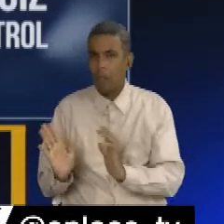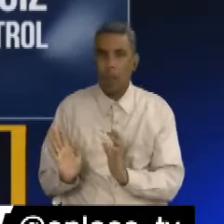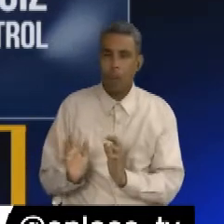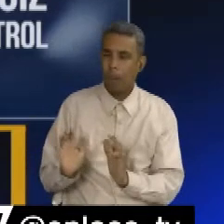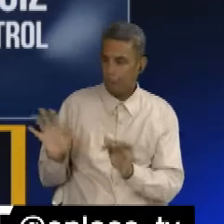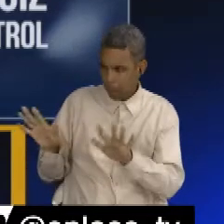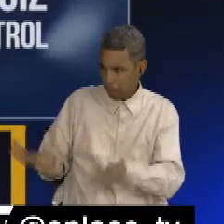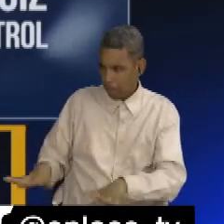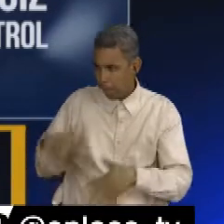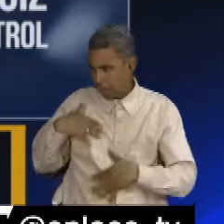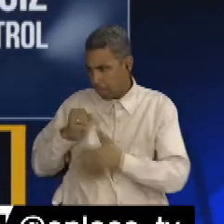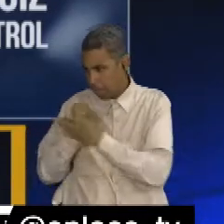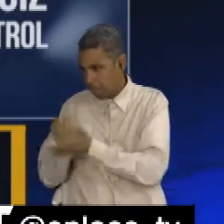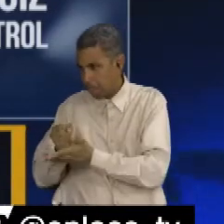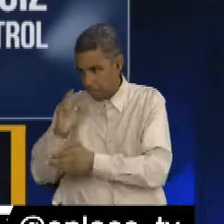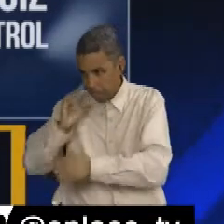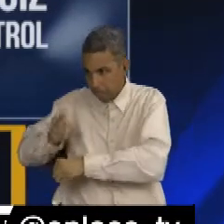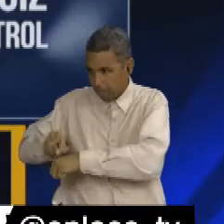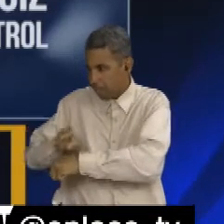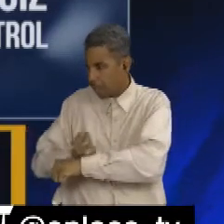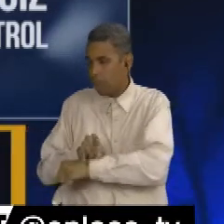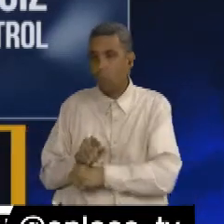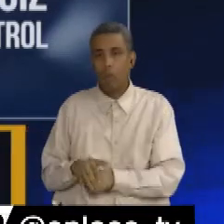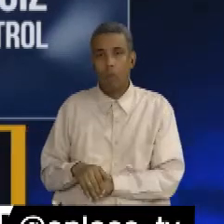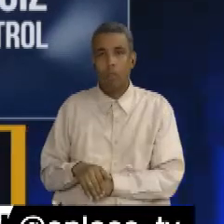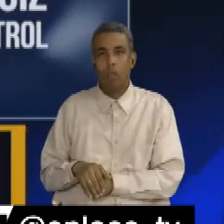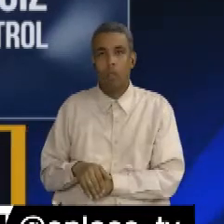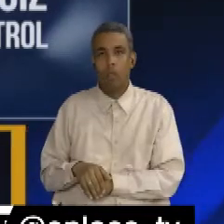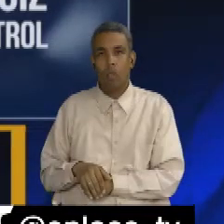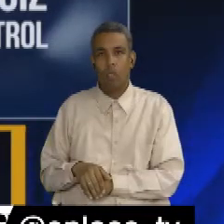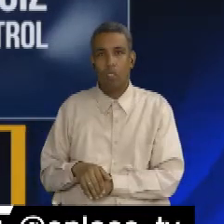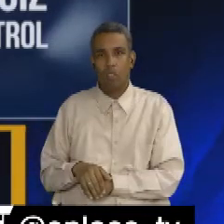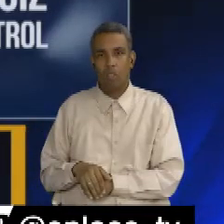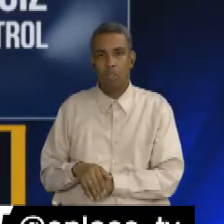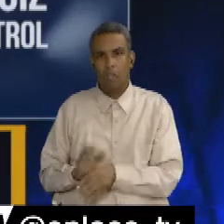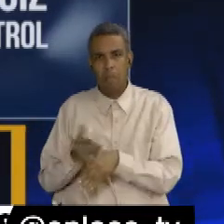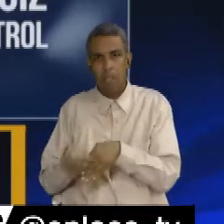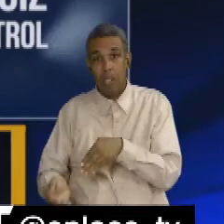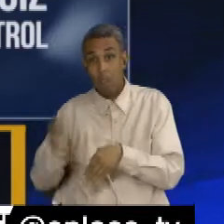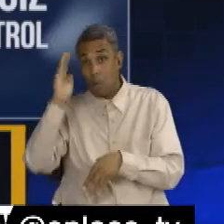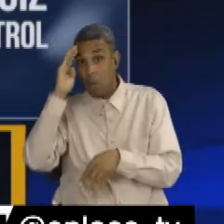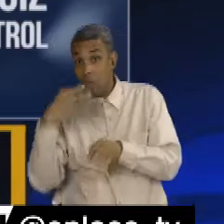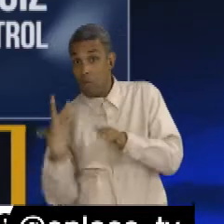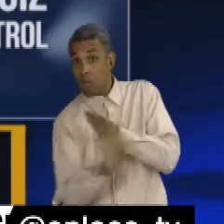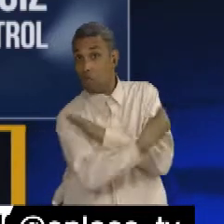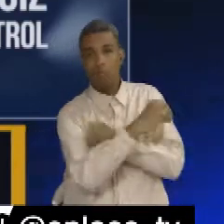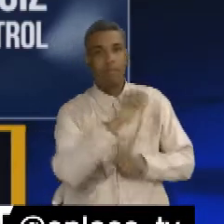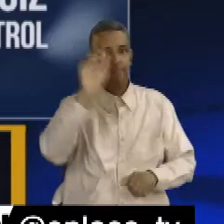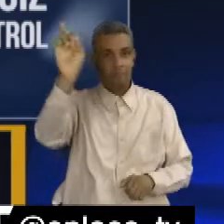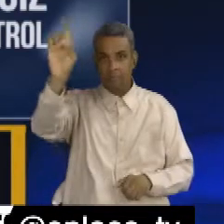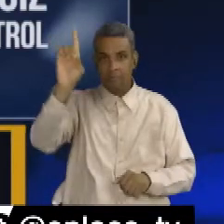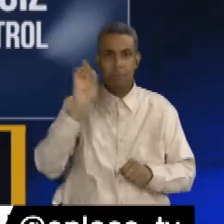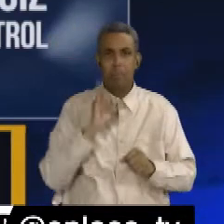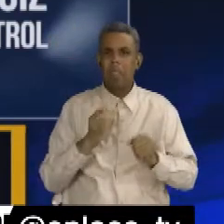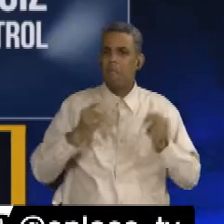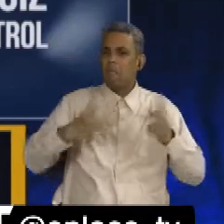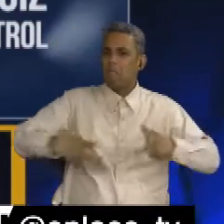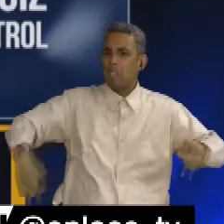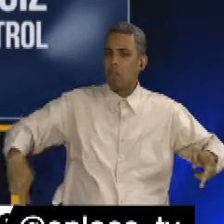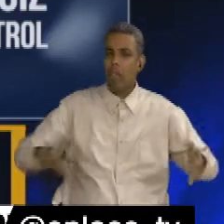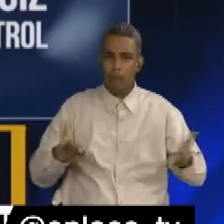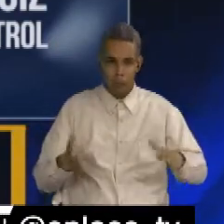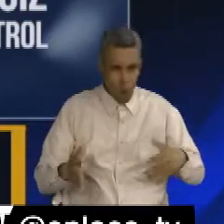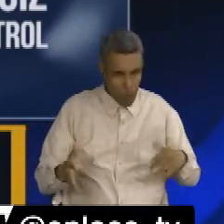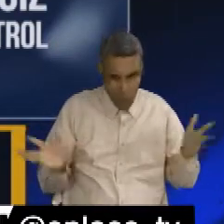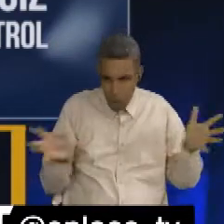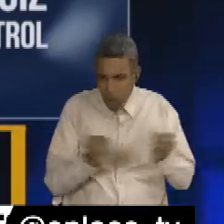área y fue retenido por las personas que allí se encuentran, aproximadamente 40 personas. Así como mantuvieron